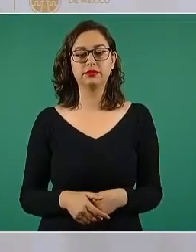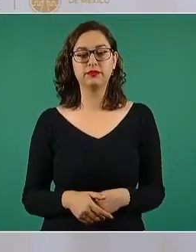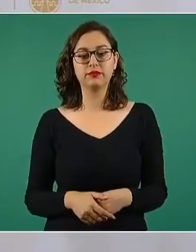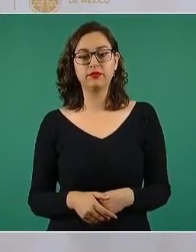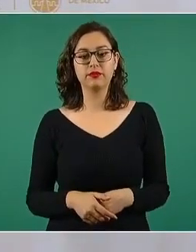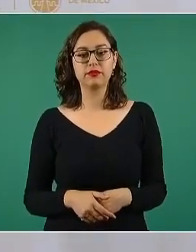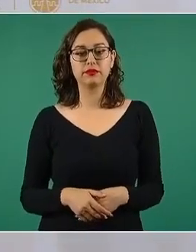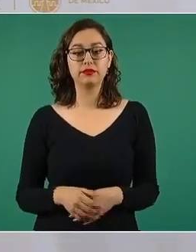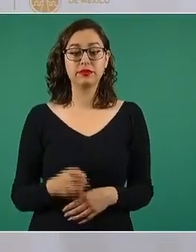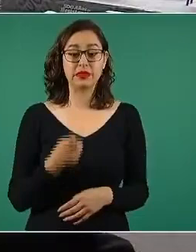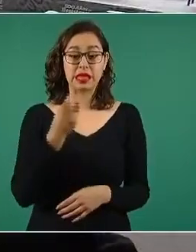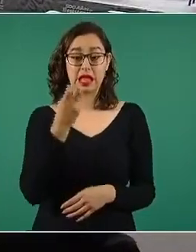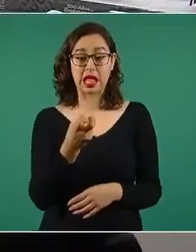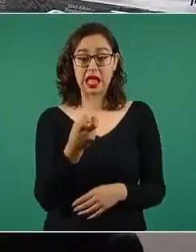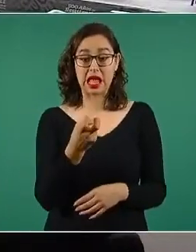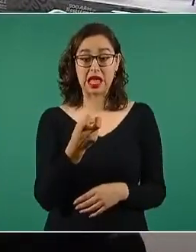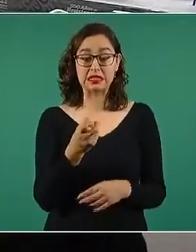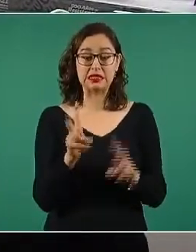Este desastre,